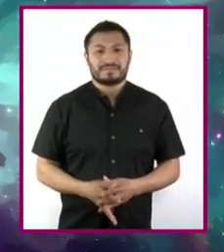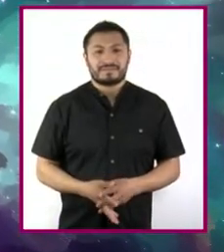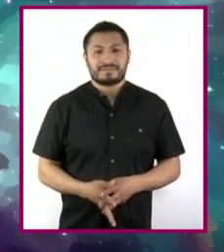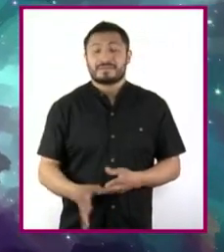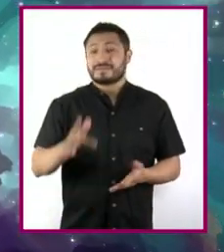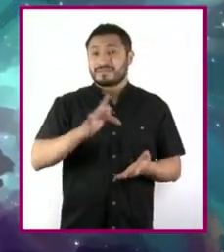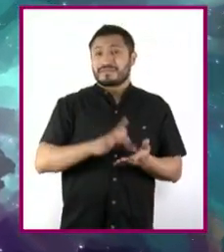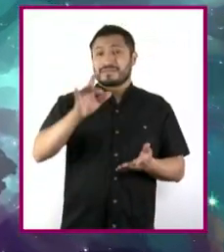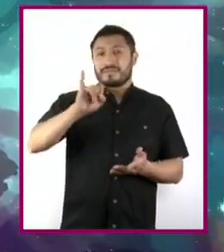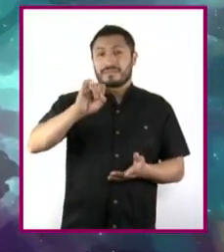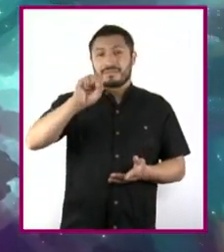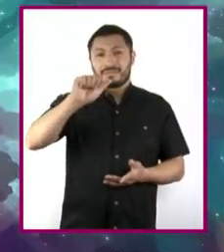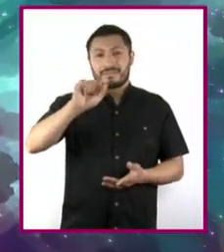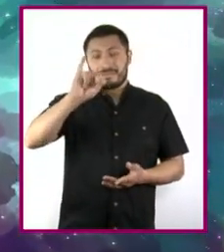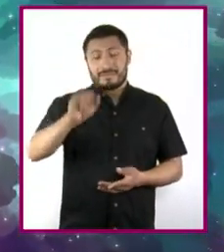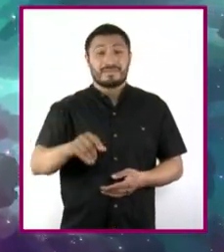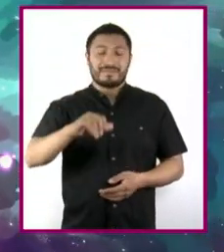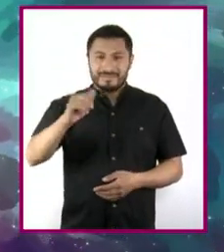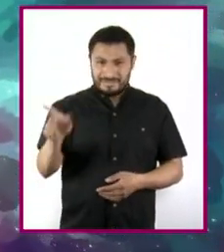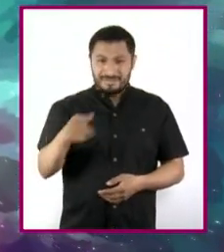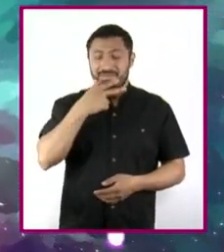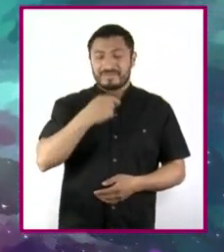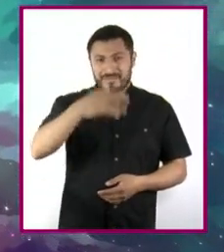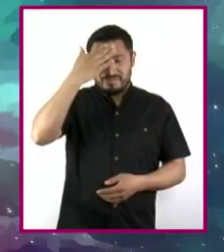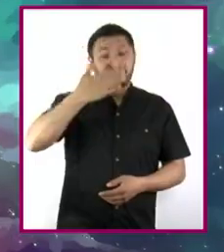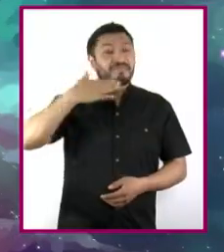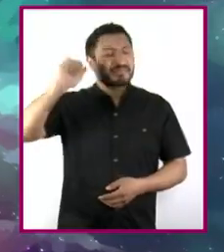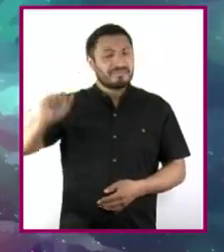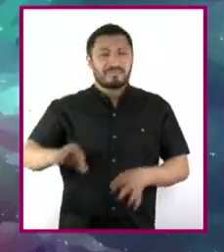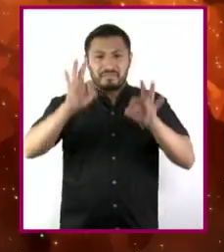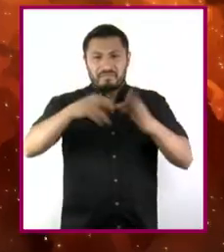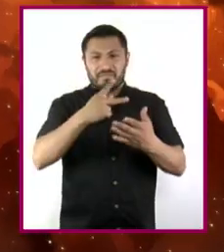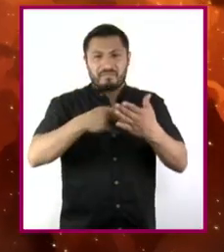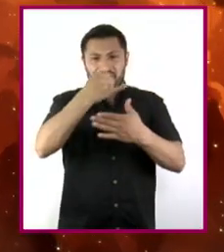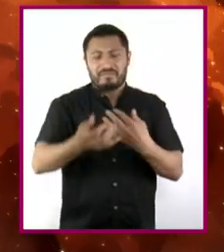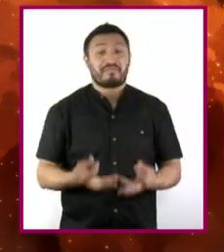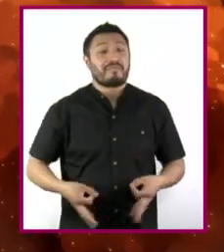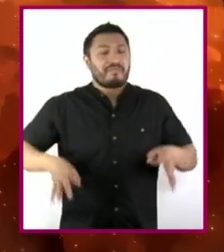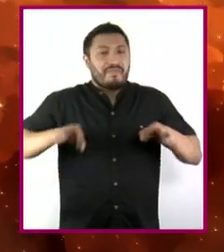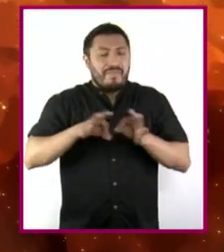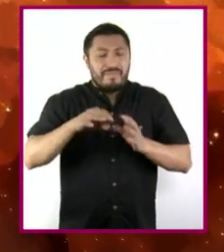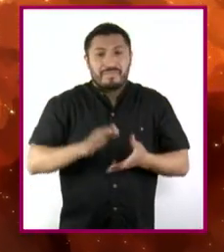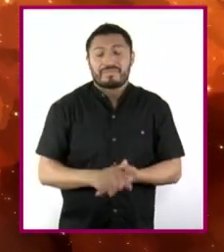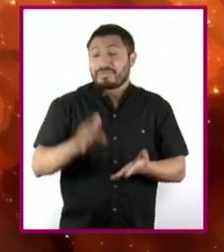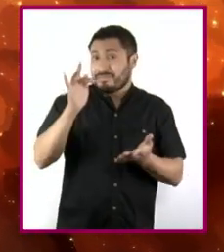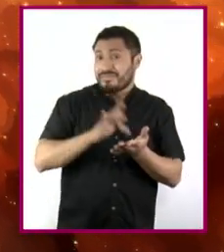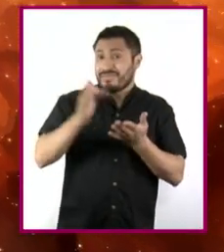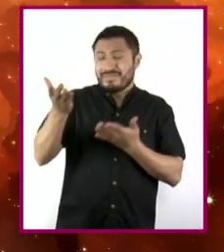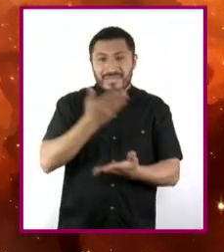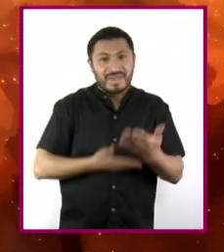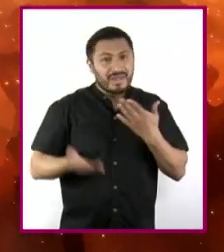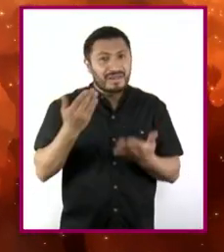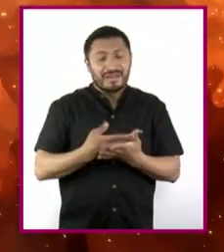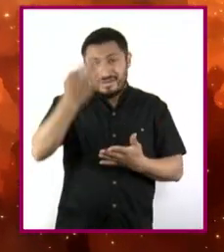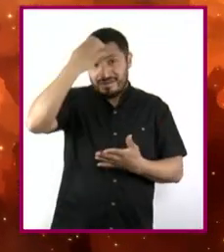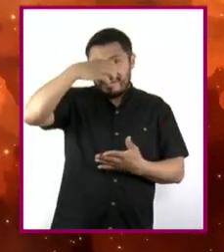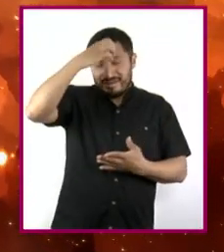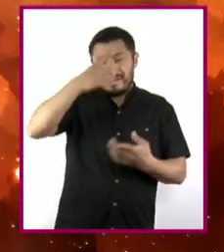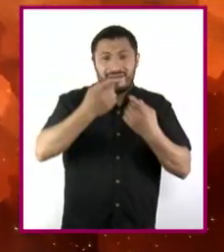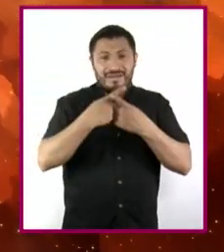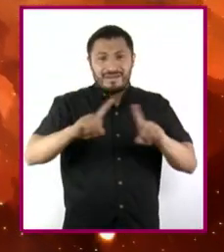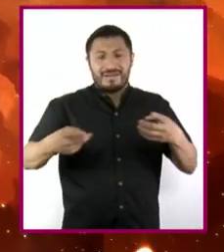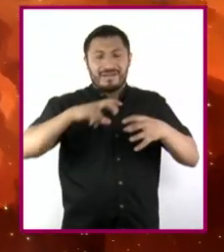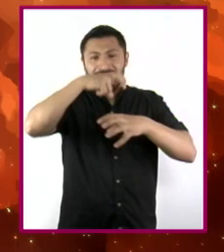Gracias, Isaí. Otro mexicano talentoso haciendo proyectos importantes. Así es. Gracias por compartirnos tu experiencia en el desarrollo